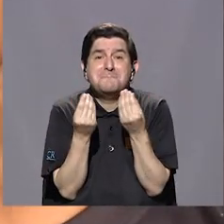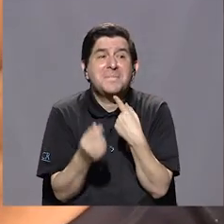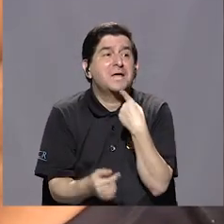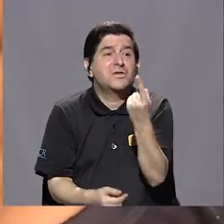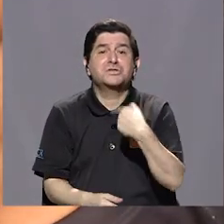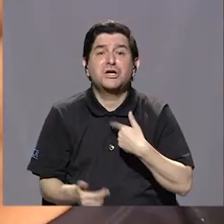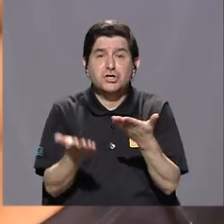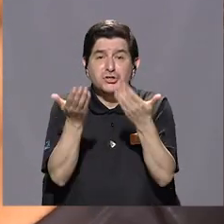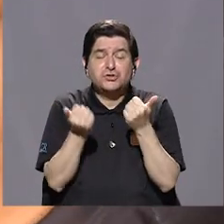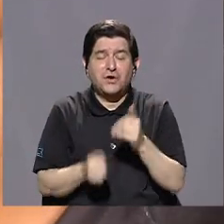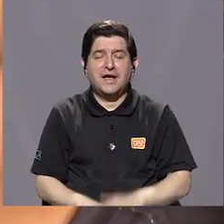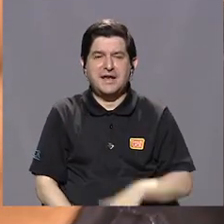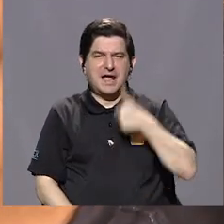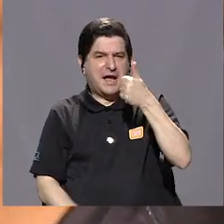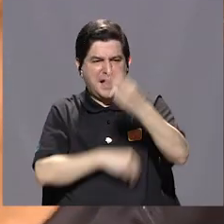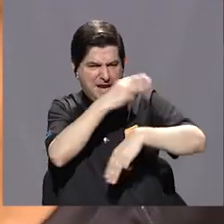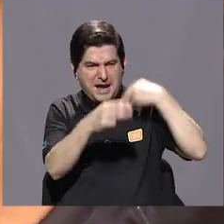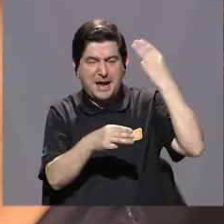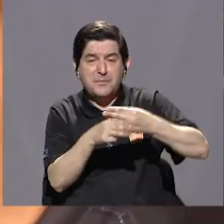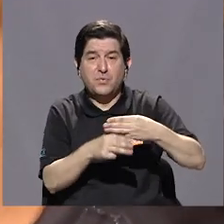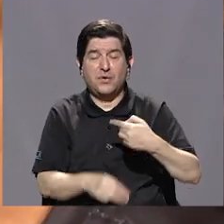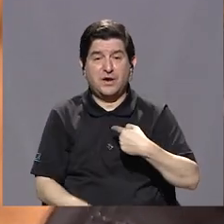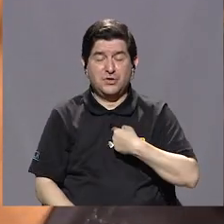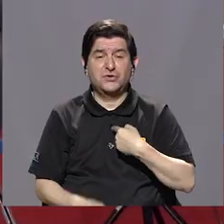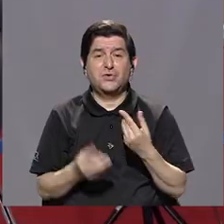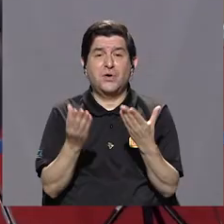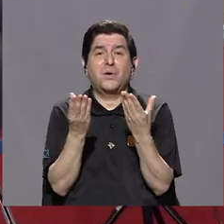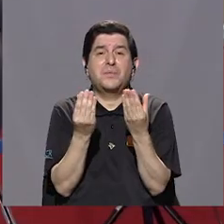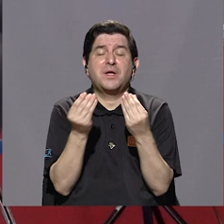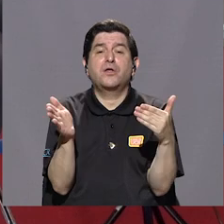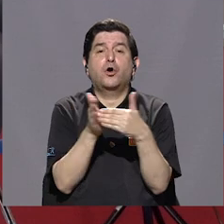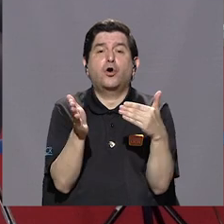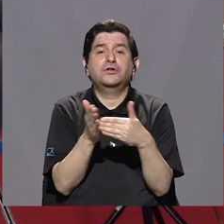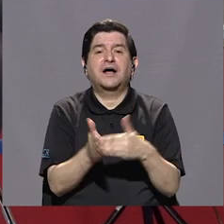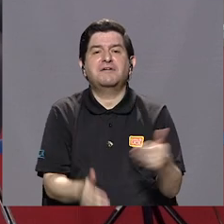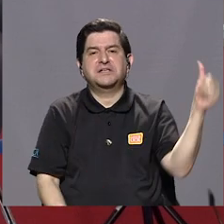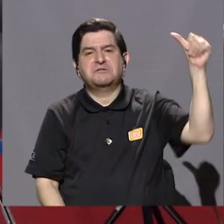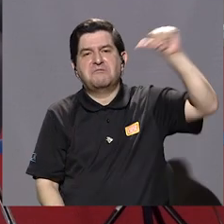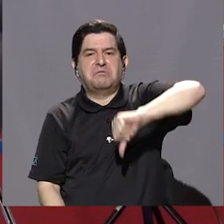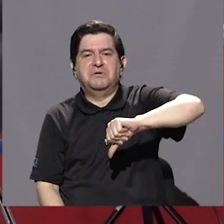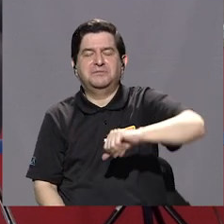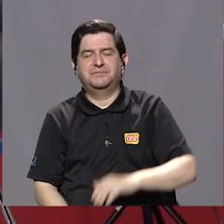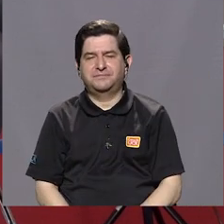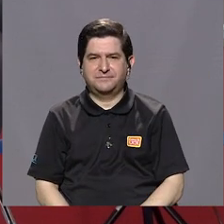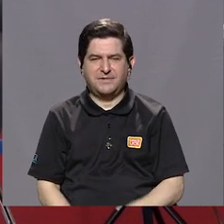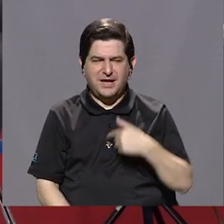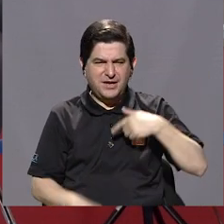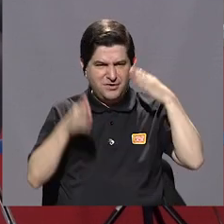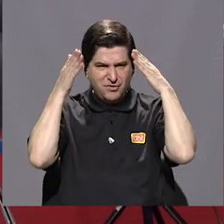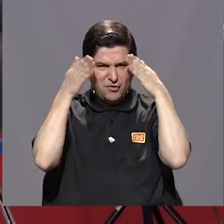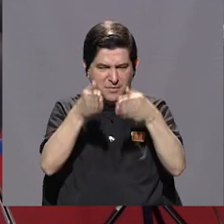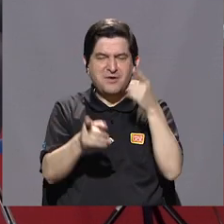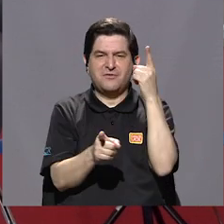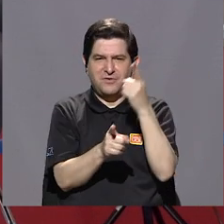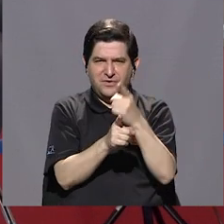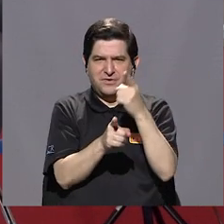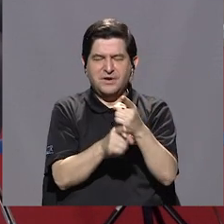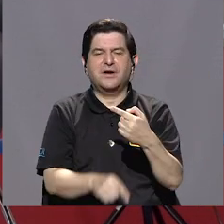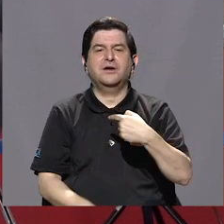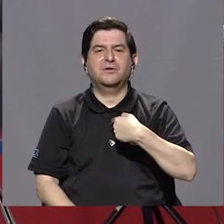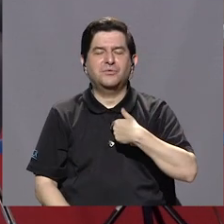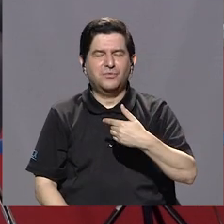que yo quería ser campeona mundial porque me daba miedo fracasar de nuevo. Y me enfoqué en lo que debe uno enfocarse cuando uno